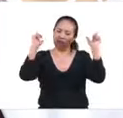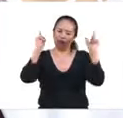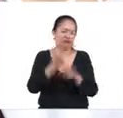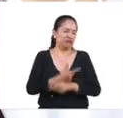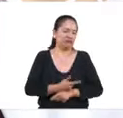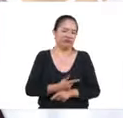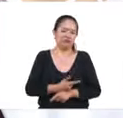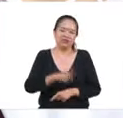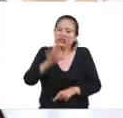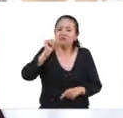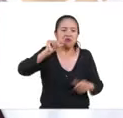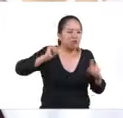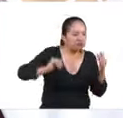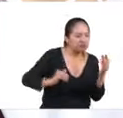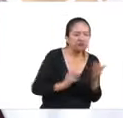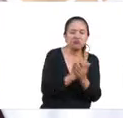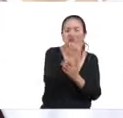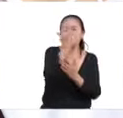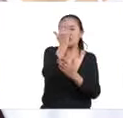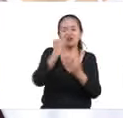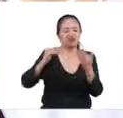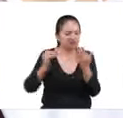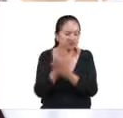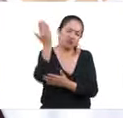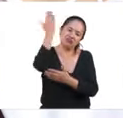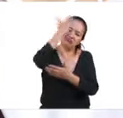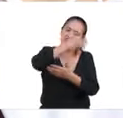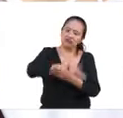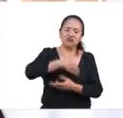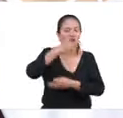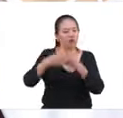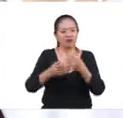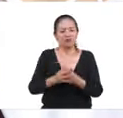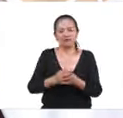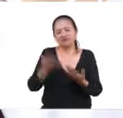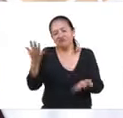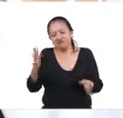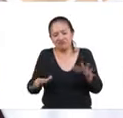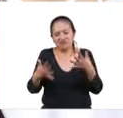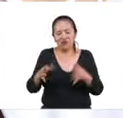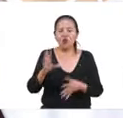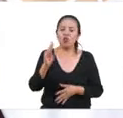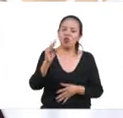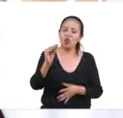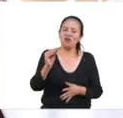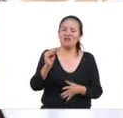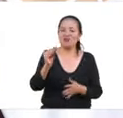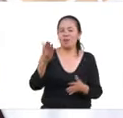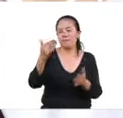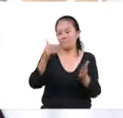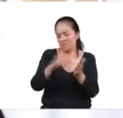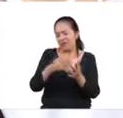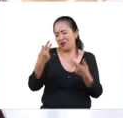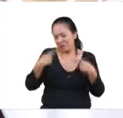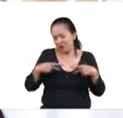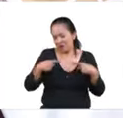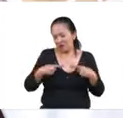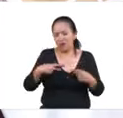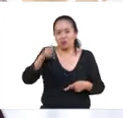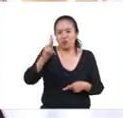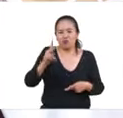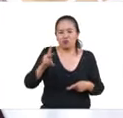desde muy temprano hasta muy noche. La estimación pues es más o menos 90,000, pero es difícil porque no